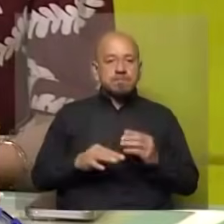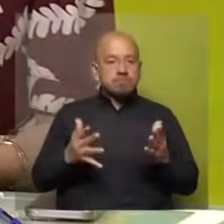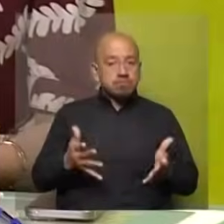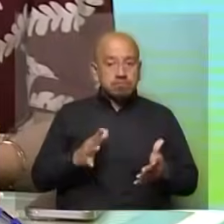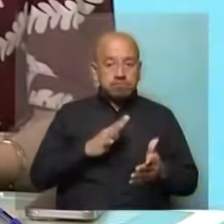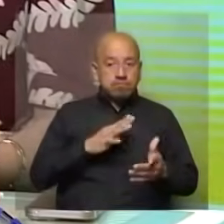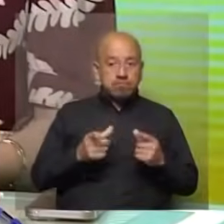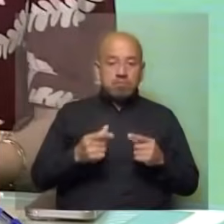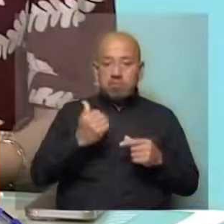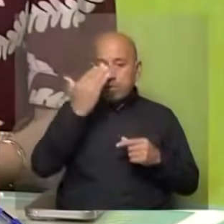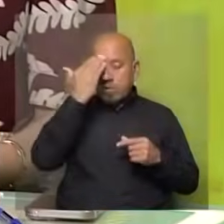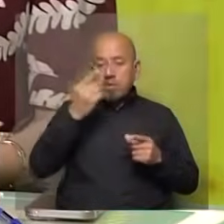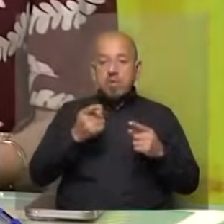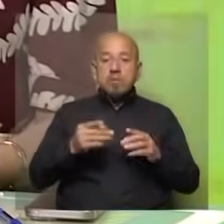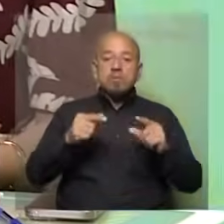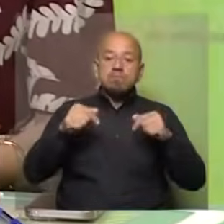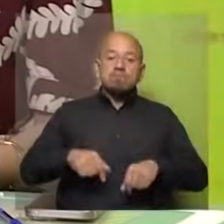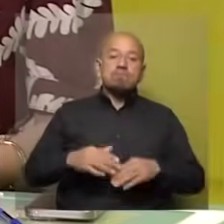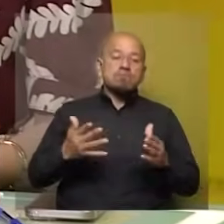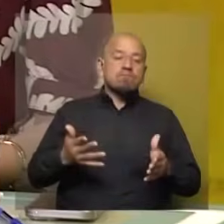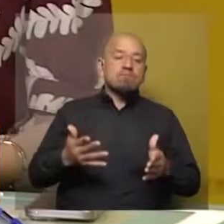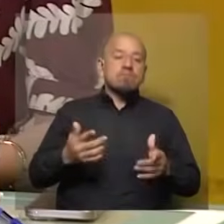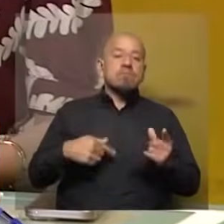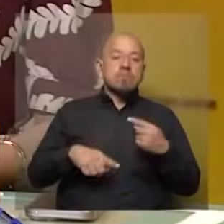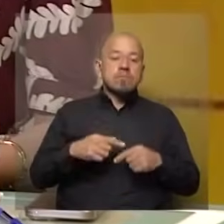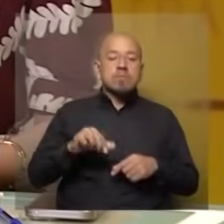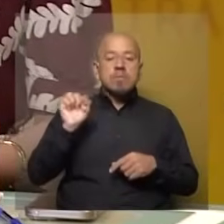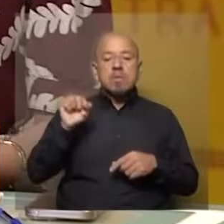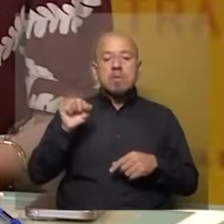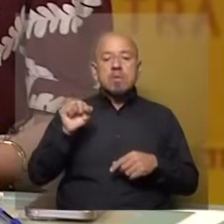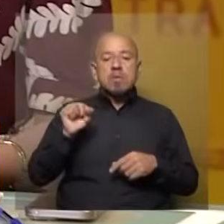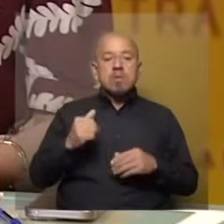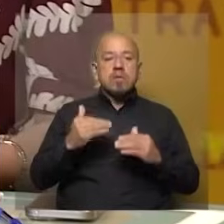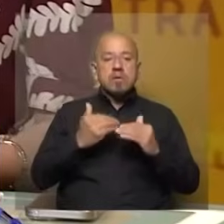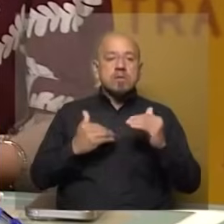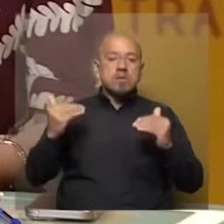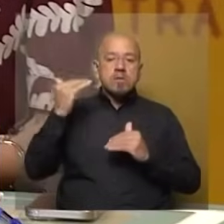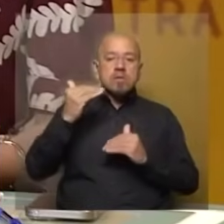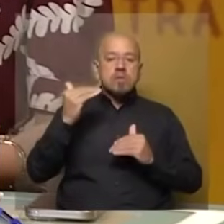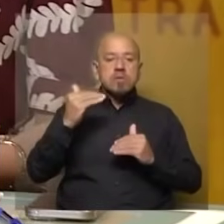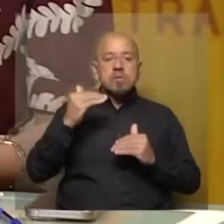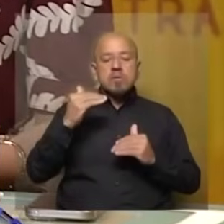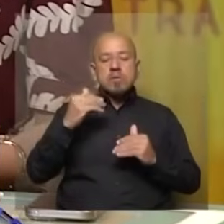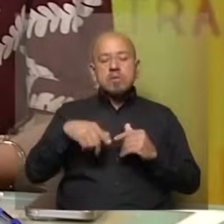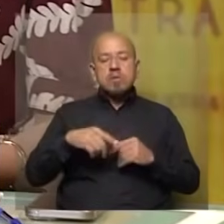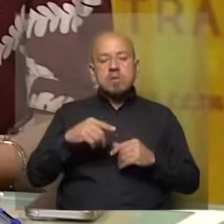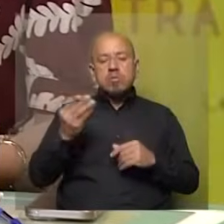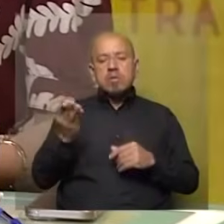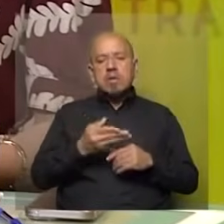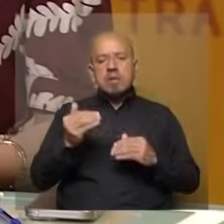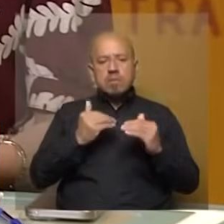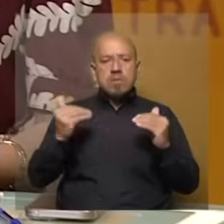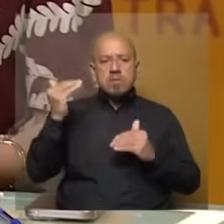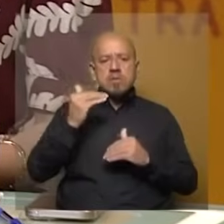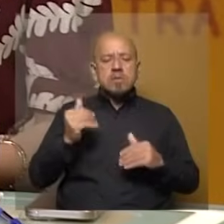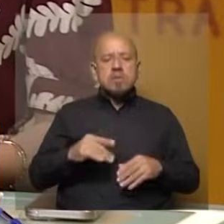estarían dando al Frente Amplio hoy en un corte de realidad y de encuesta por encima de la suma de los demás partidos políticos, ¿qué